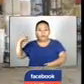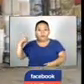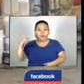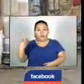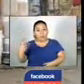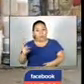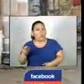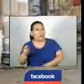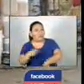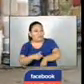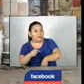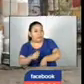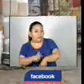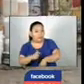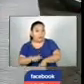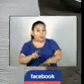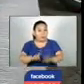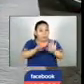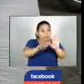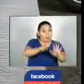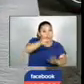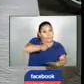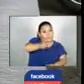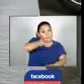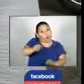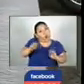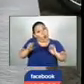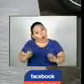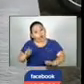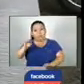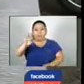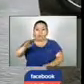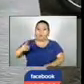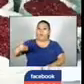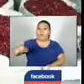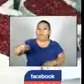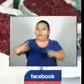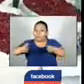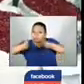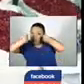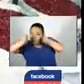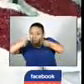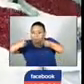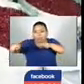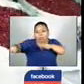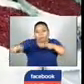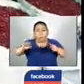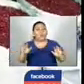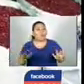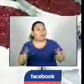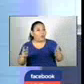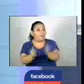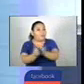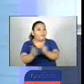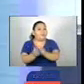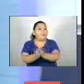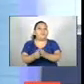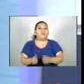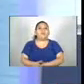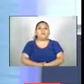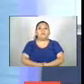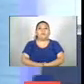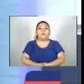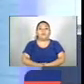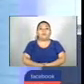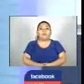Las penas van desde los 6 meses hasta los 5 años de cárcel, dependiendo del delito. Con una